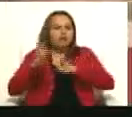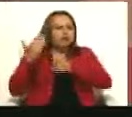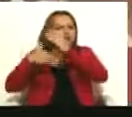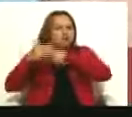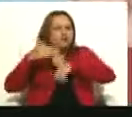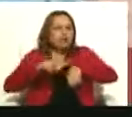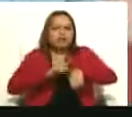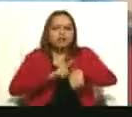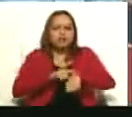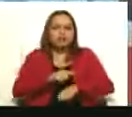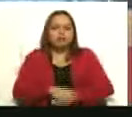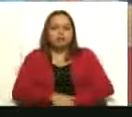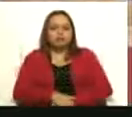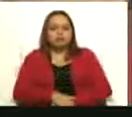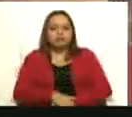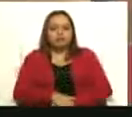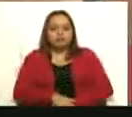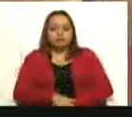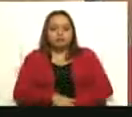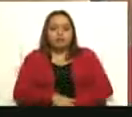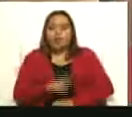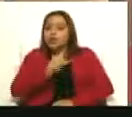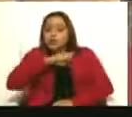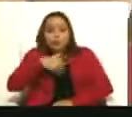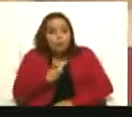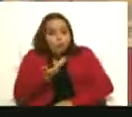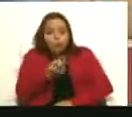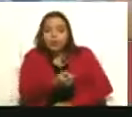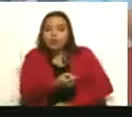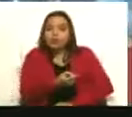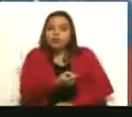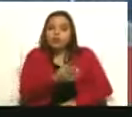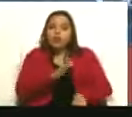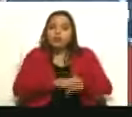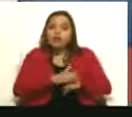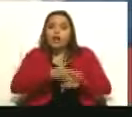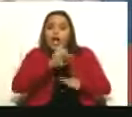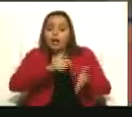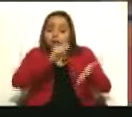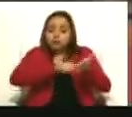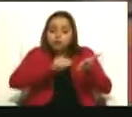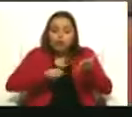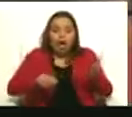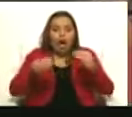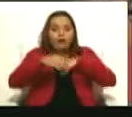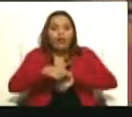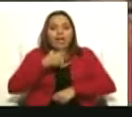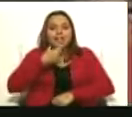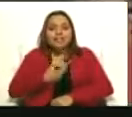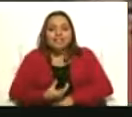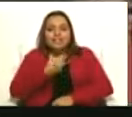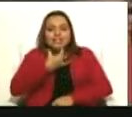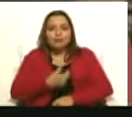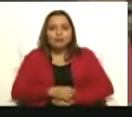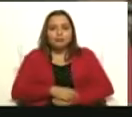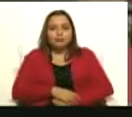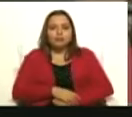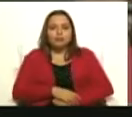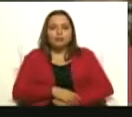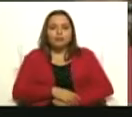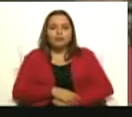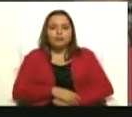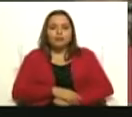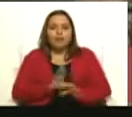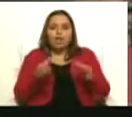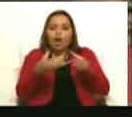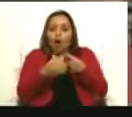momento. No se podía, porque desde que existe el Acuerdo de Ginebra y los medios y mecanismos